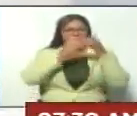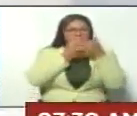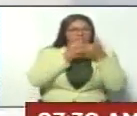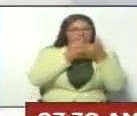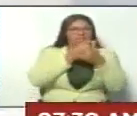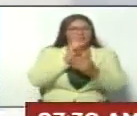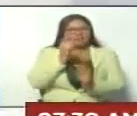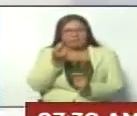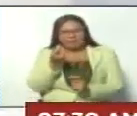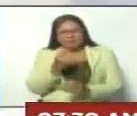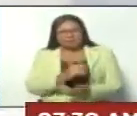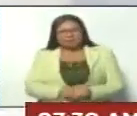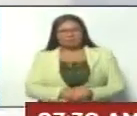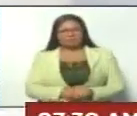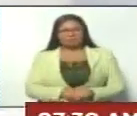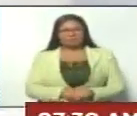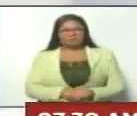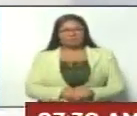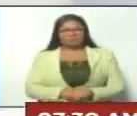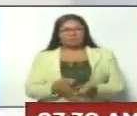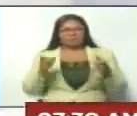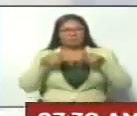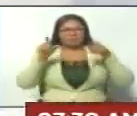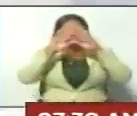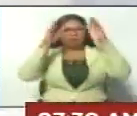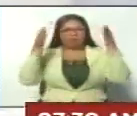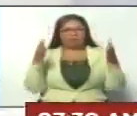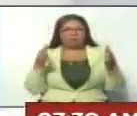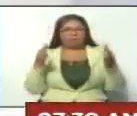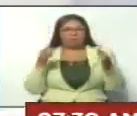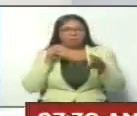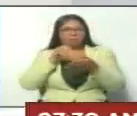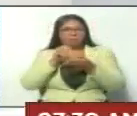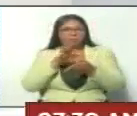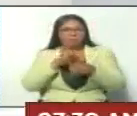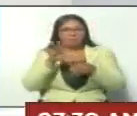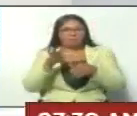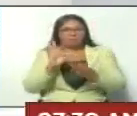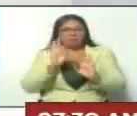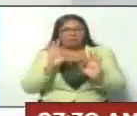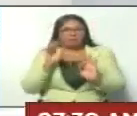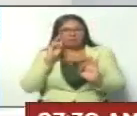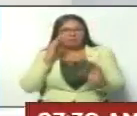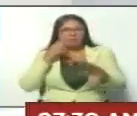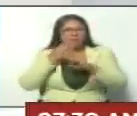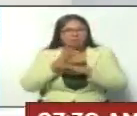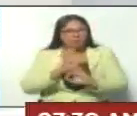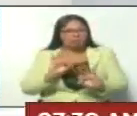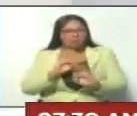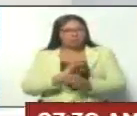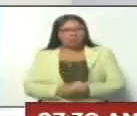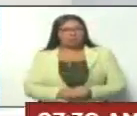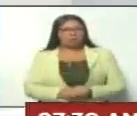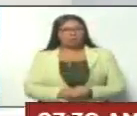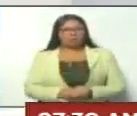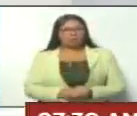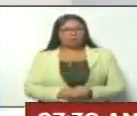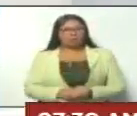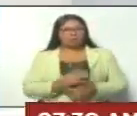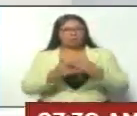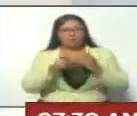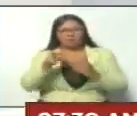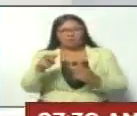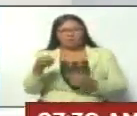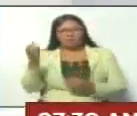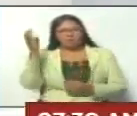sea, estaba en un galpón, estaba, y no tenía, nadie tenía acceso a ella. De hecho, incluso hasta un poco la gente perdió